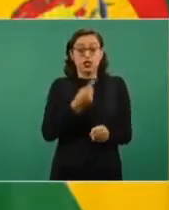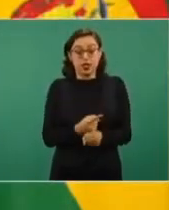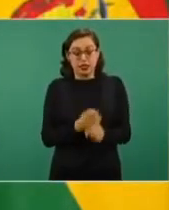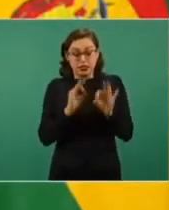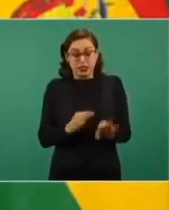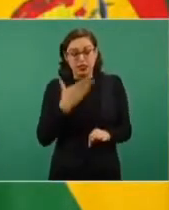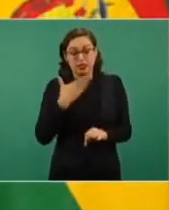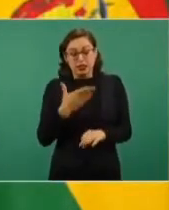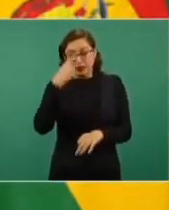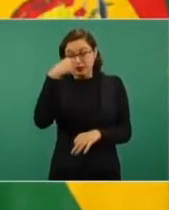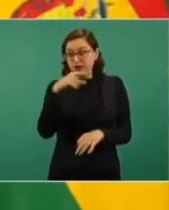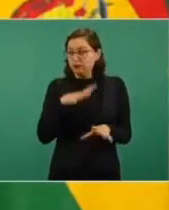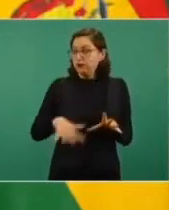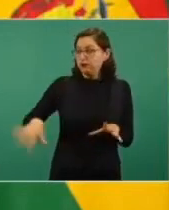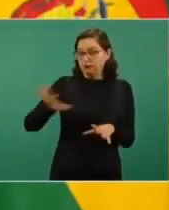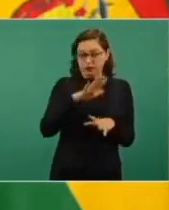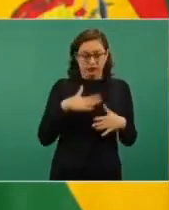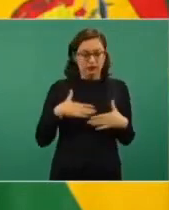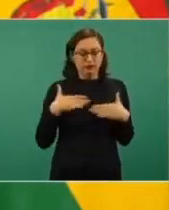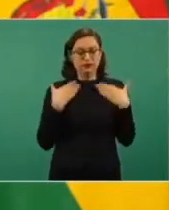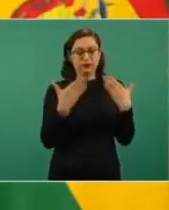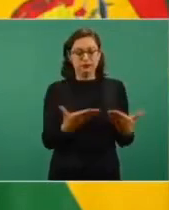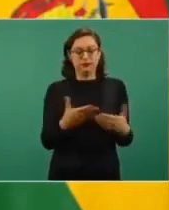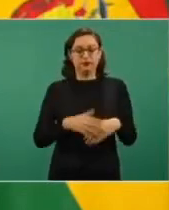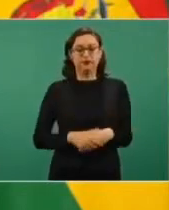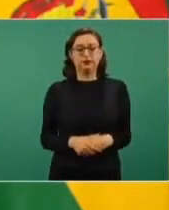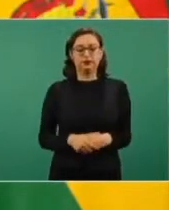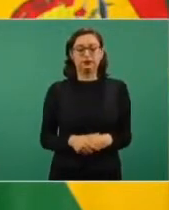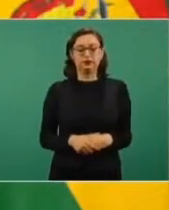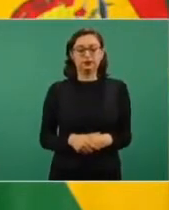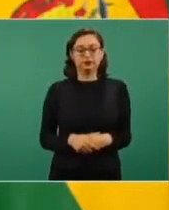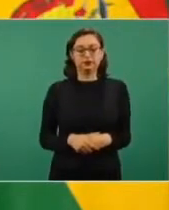principio, México, así como Argentina,